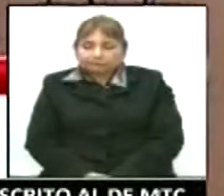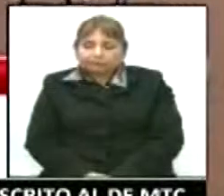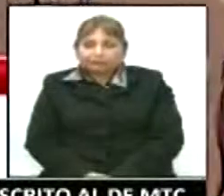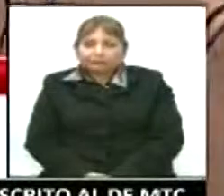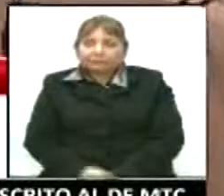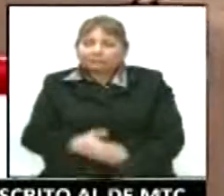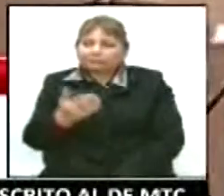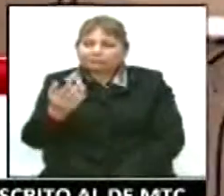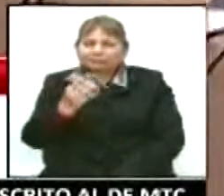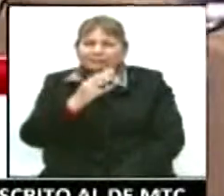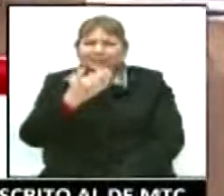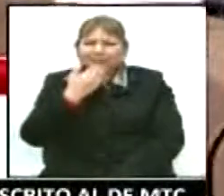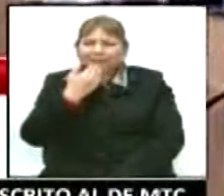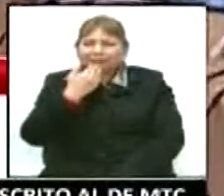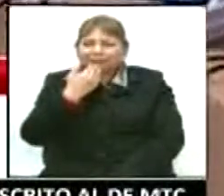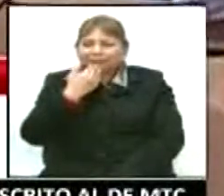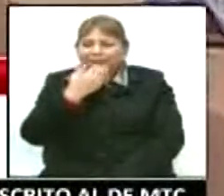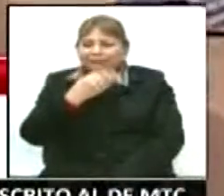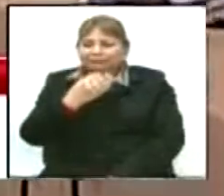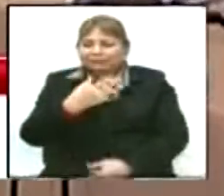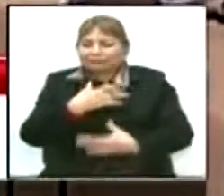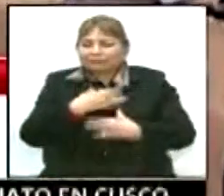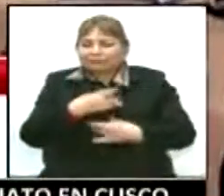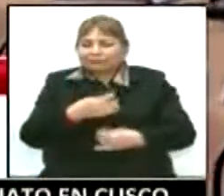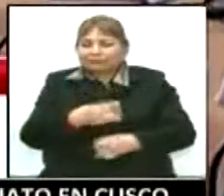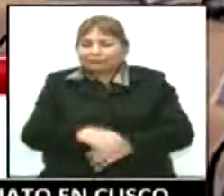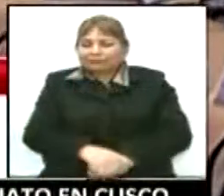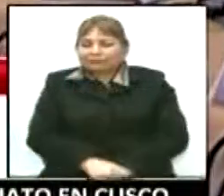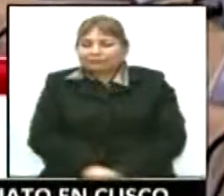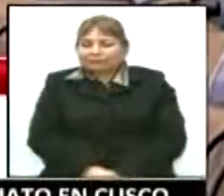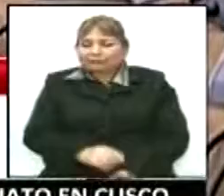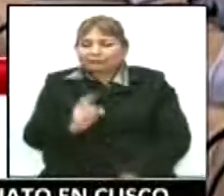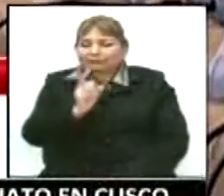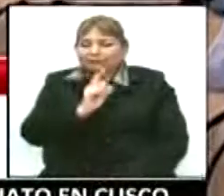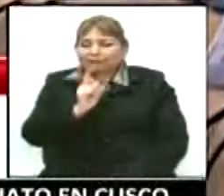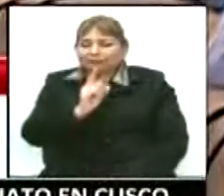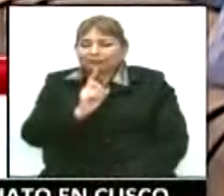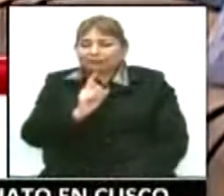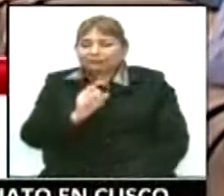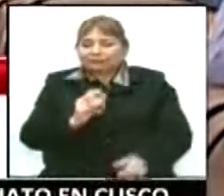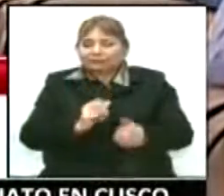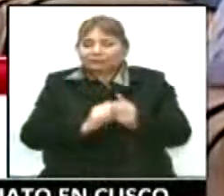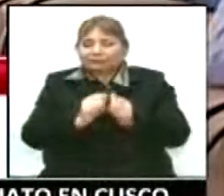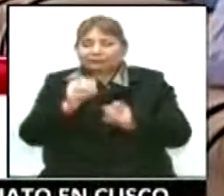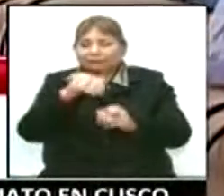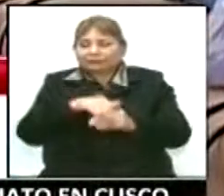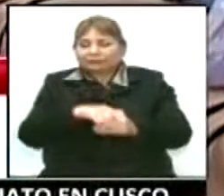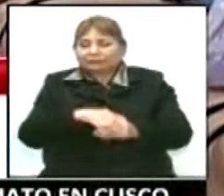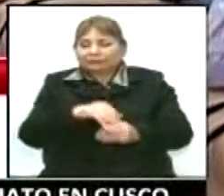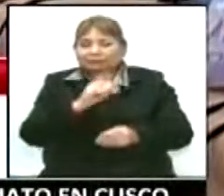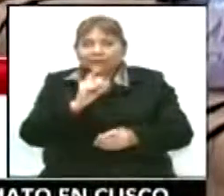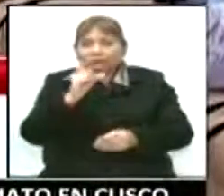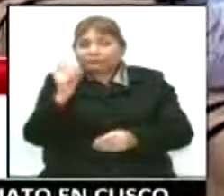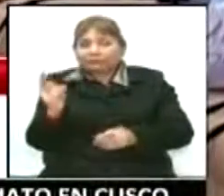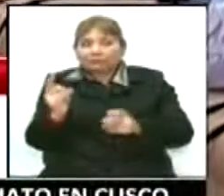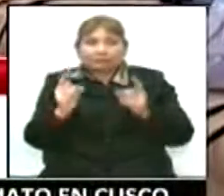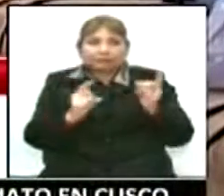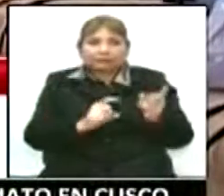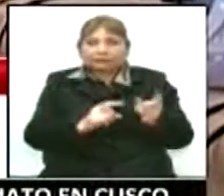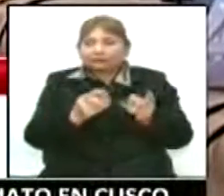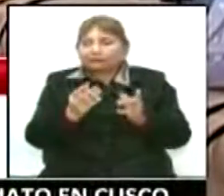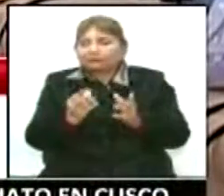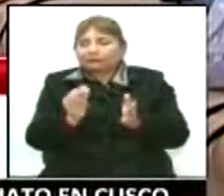yo creo que nadie deja de tener interés real por este tema. O sea, no podemos atribuirnos ni el uno ni el otro, que es el